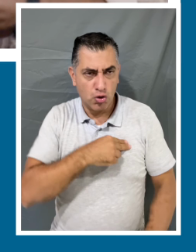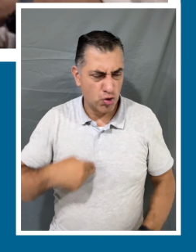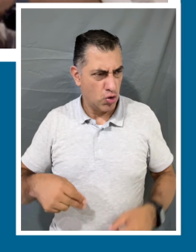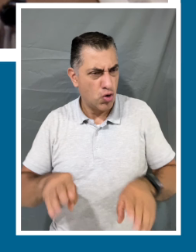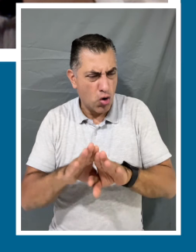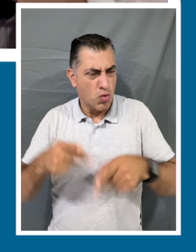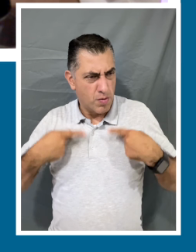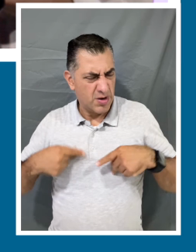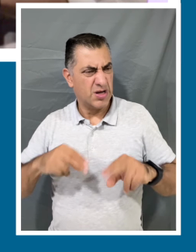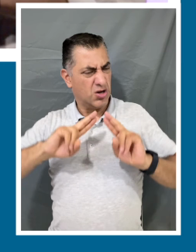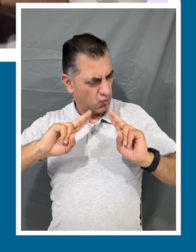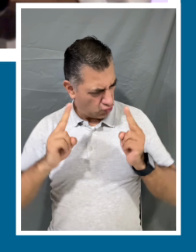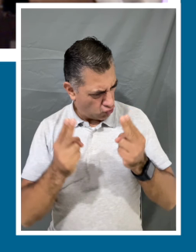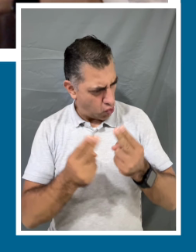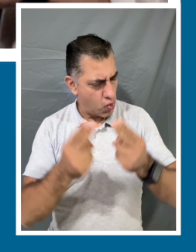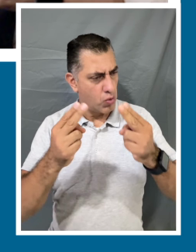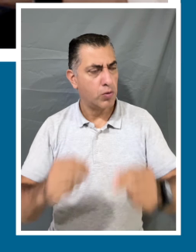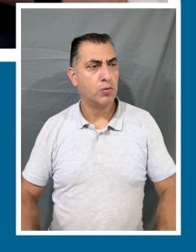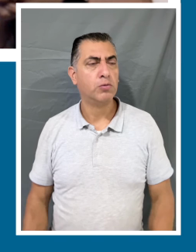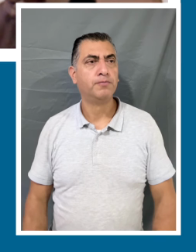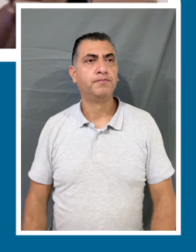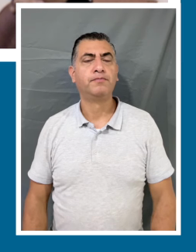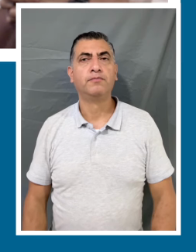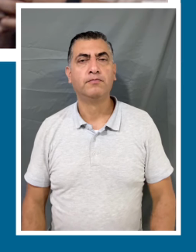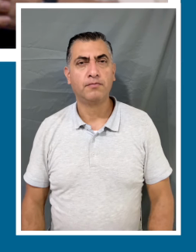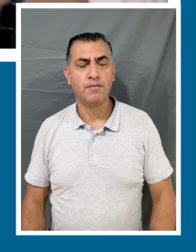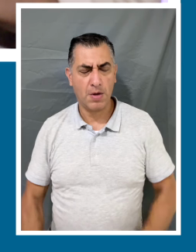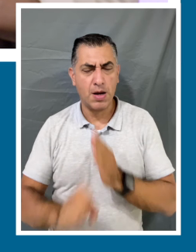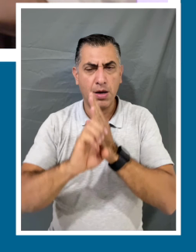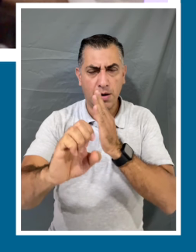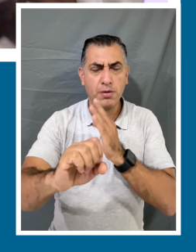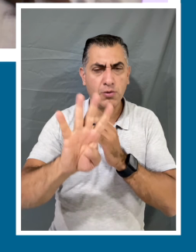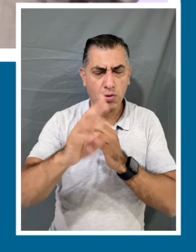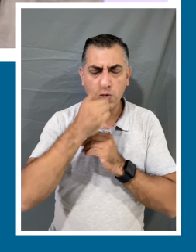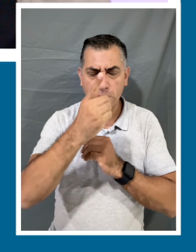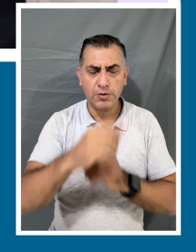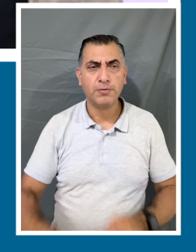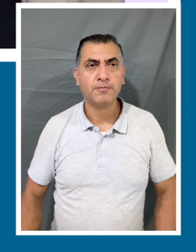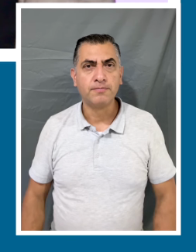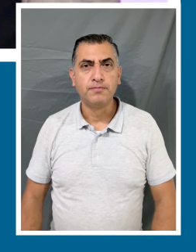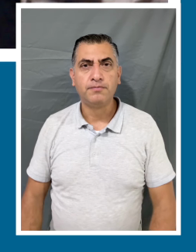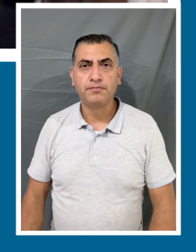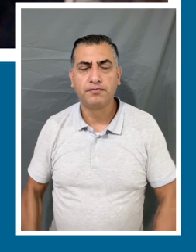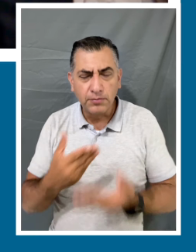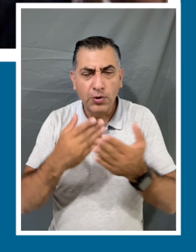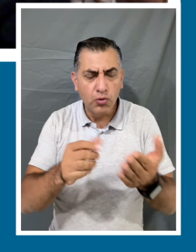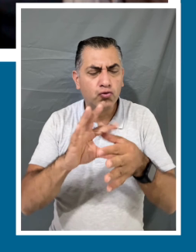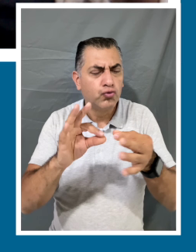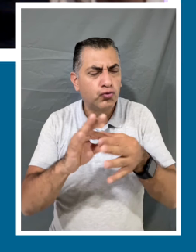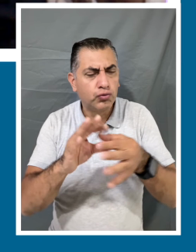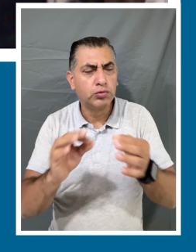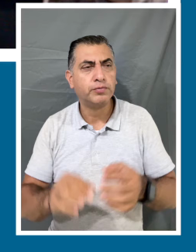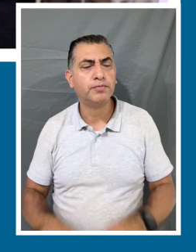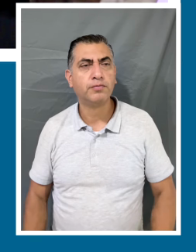personas de unidad y Fíjate lo que dice Efesios 4 Del 3 al 6 ya leímos el versículo completo hace rato ahora lo voy a